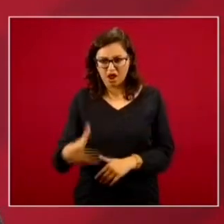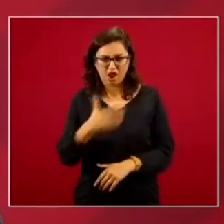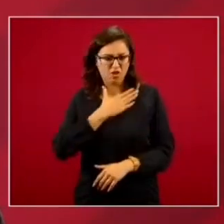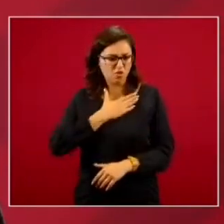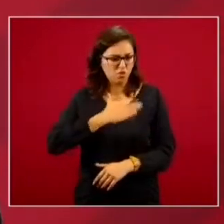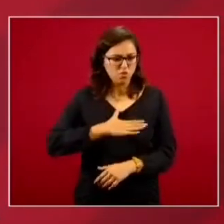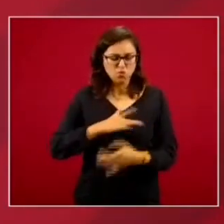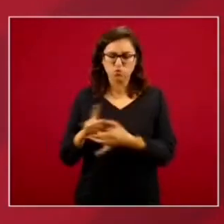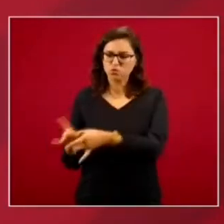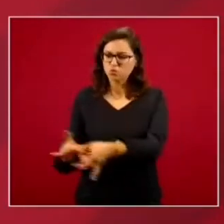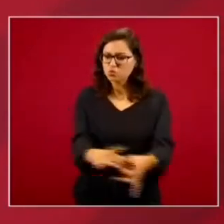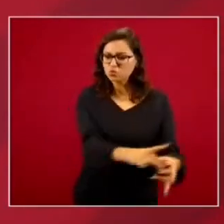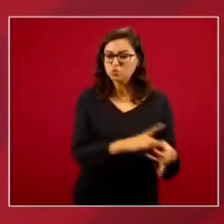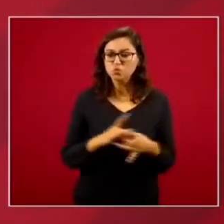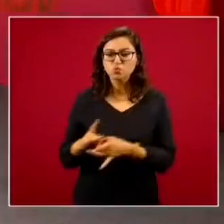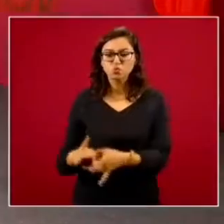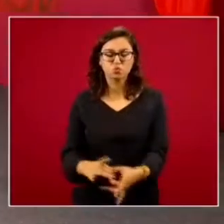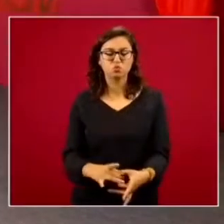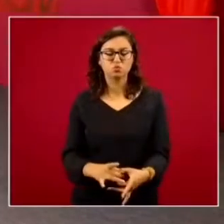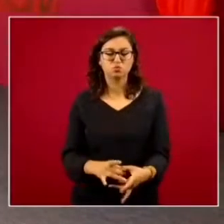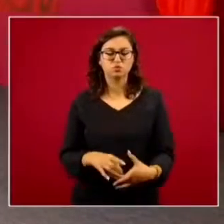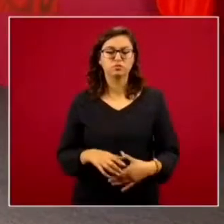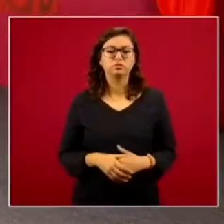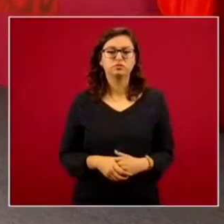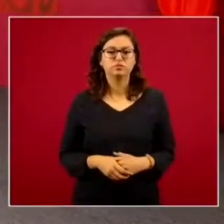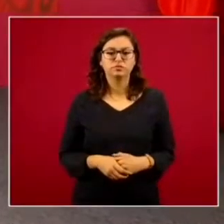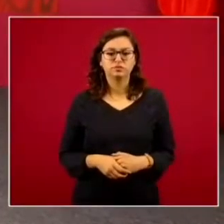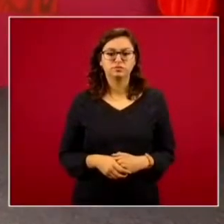con fraternidad.